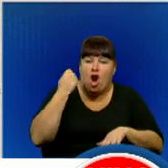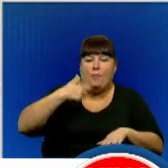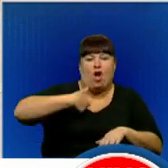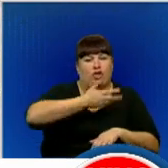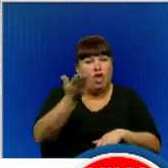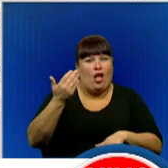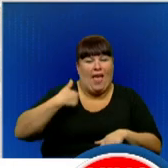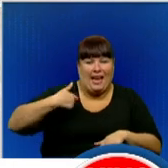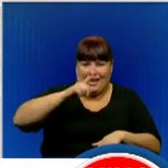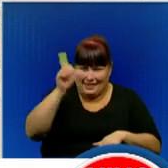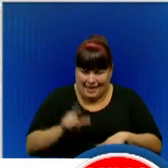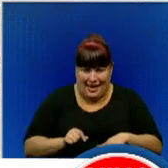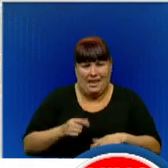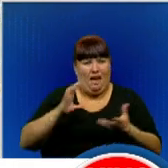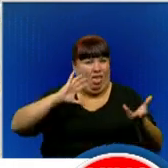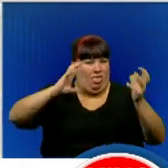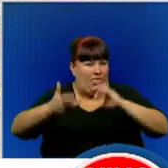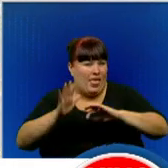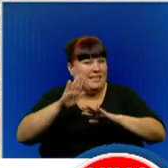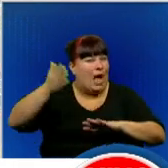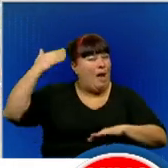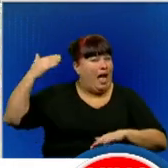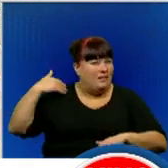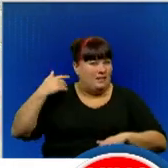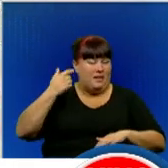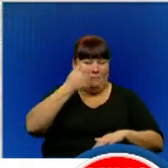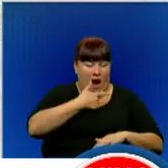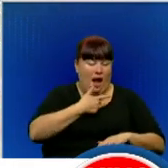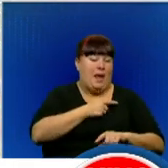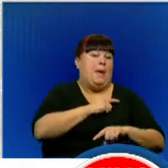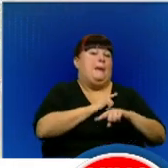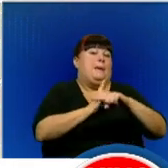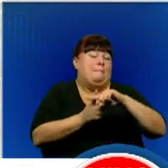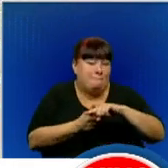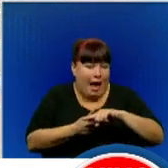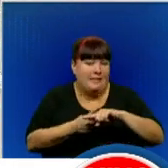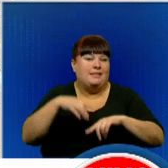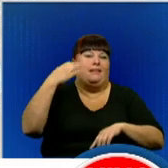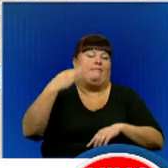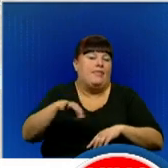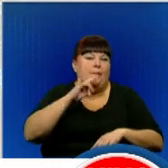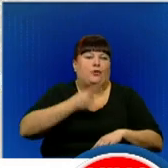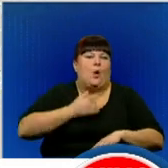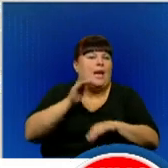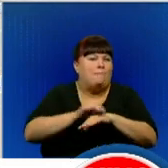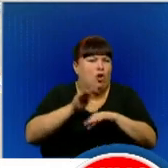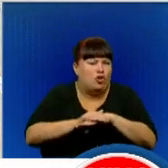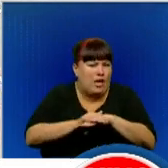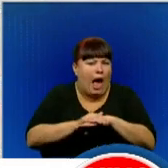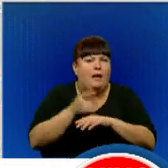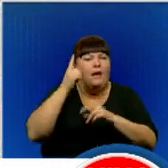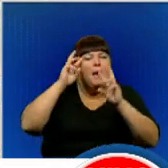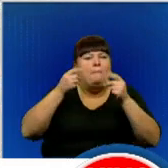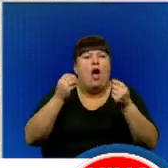en nuestro país del desastre que nos desgarro además debemos hacernos cargo de gestionar una